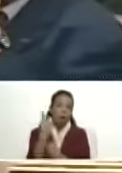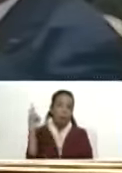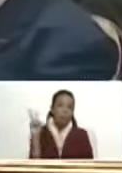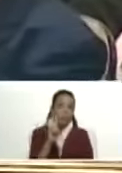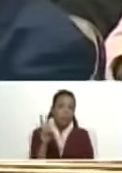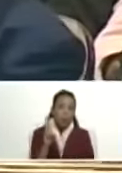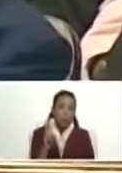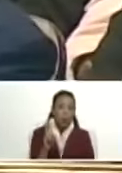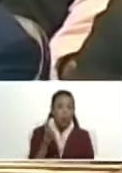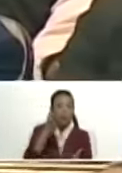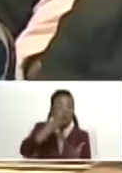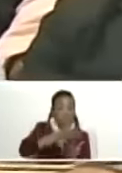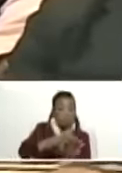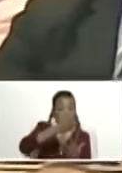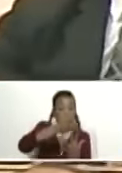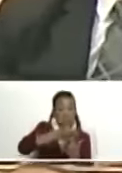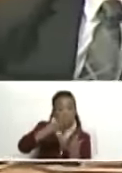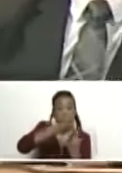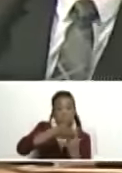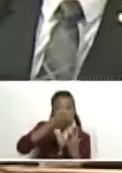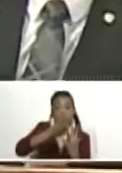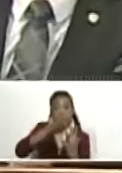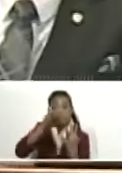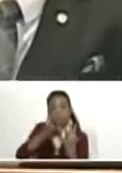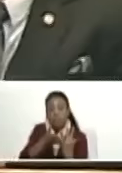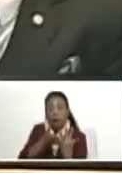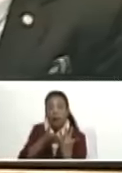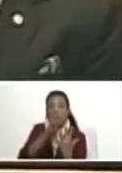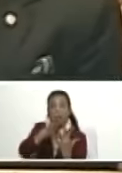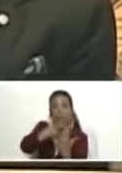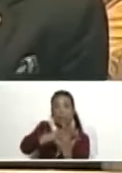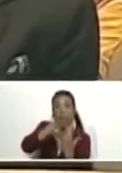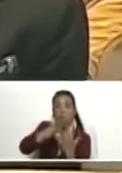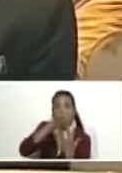Coinciden varios momentos, varias etapas.